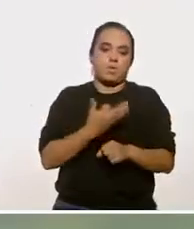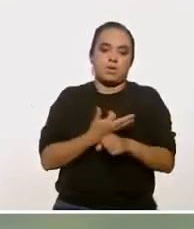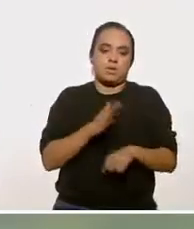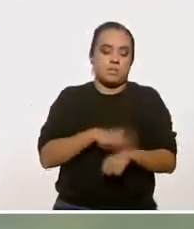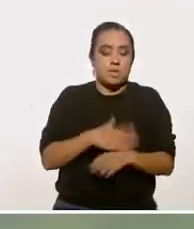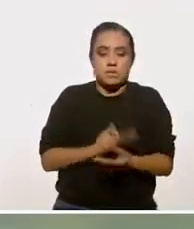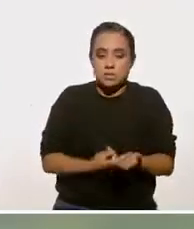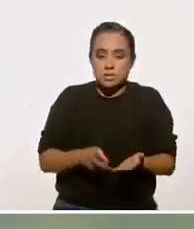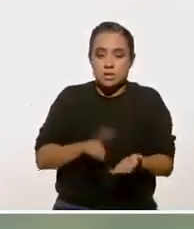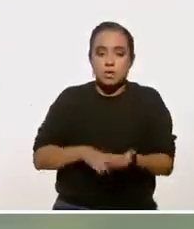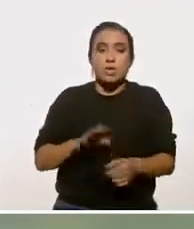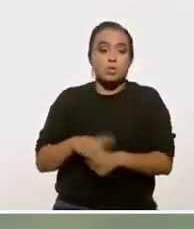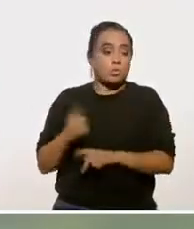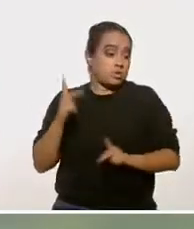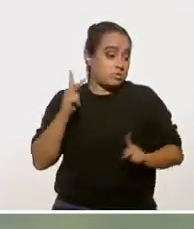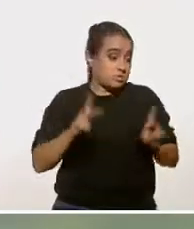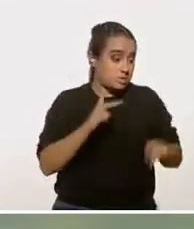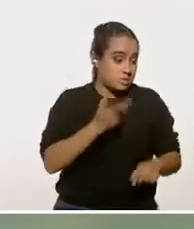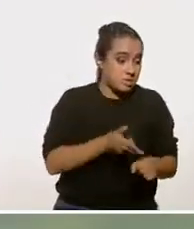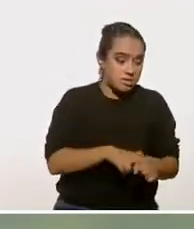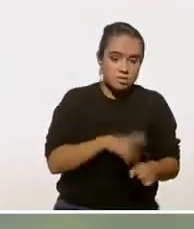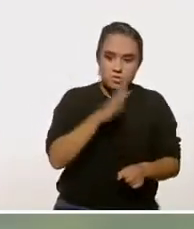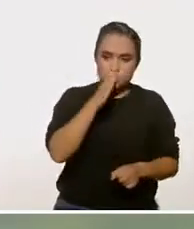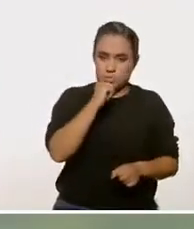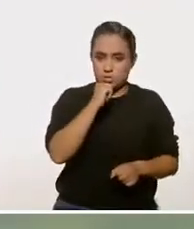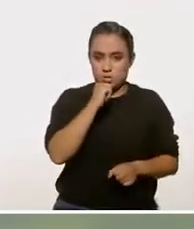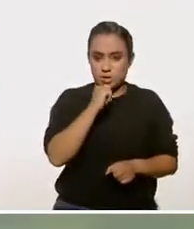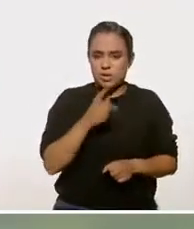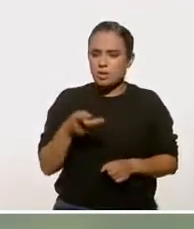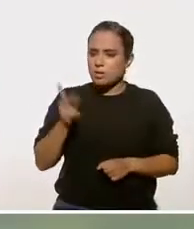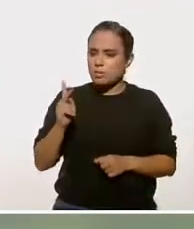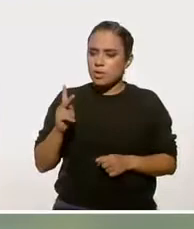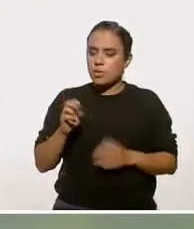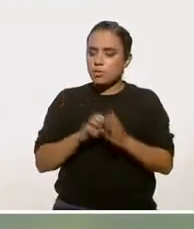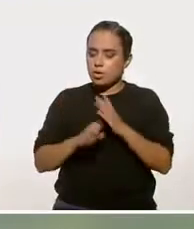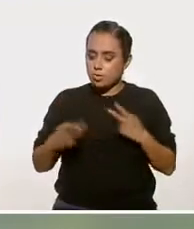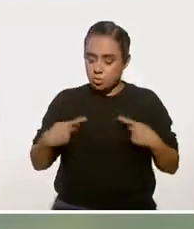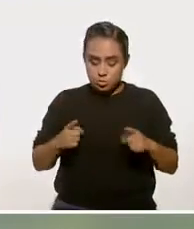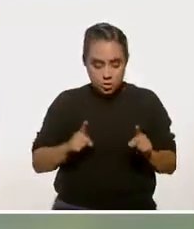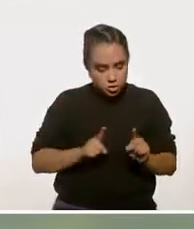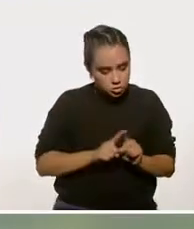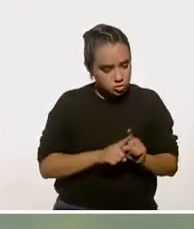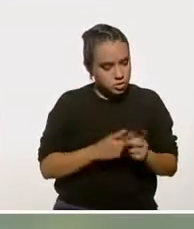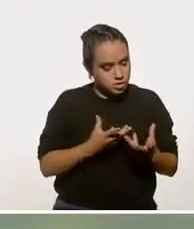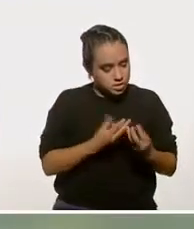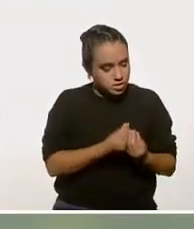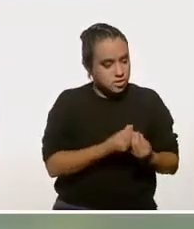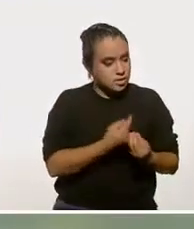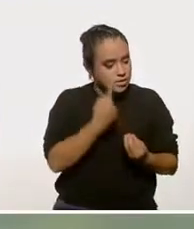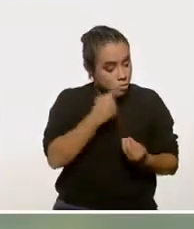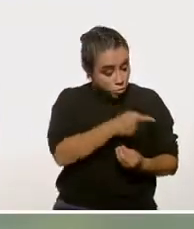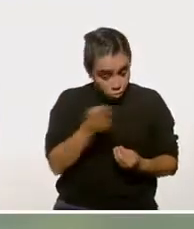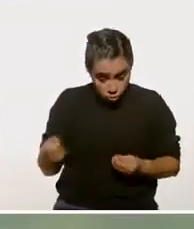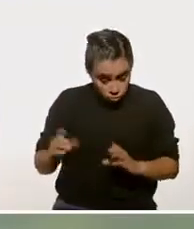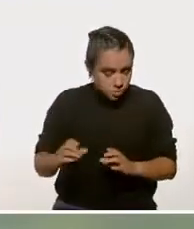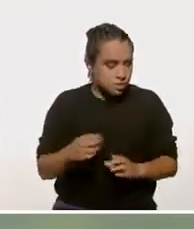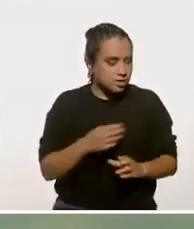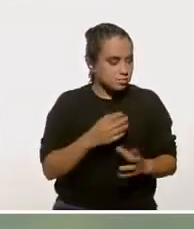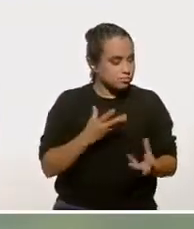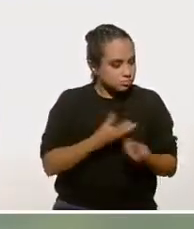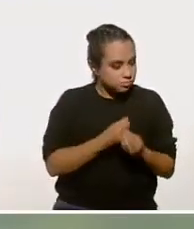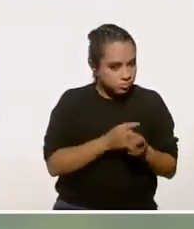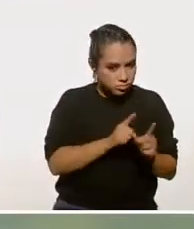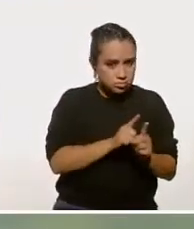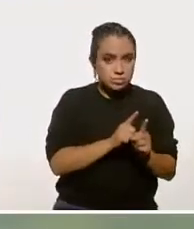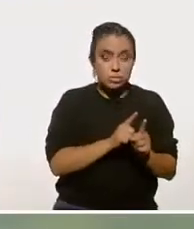hay posibilidades de visita. Entonces, mientras haya un acompañamiento cercano a quienes estén cuidando, es